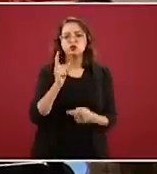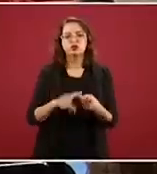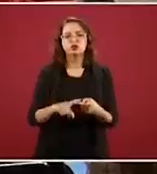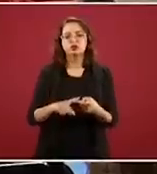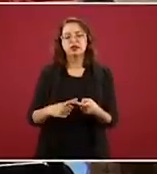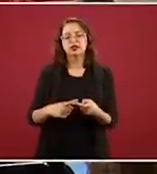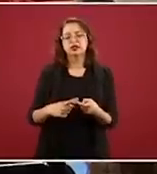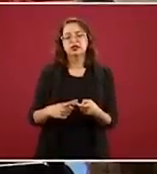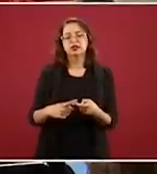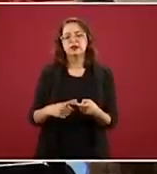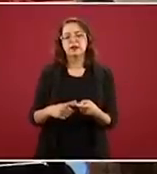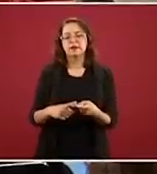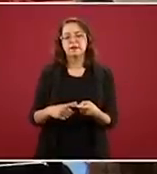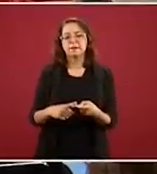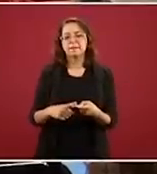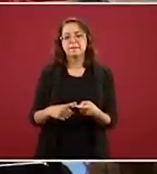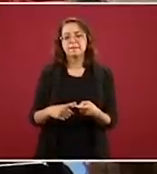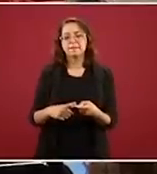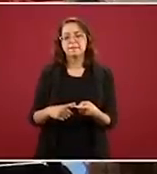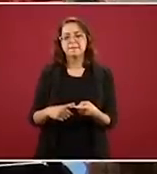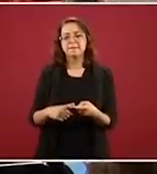¿Quiénes son los